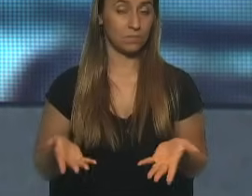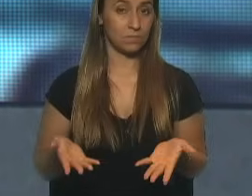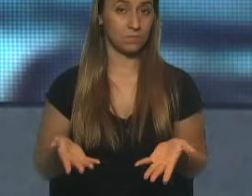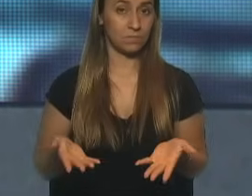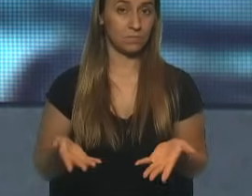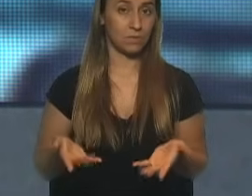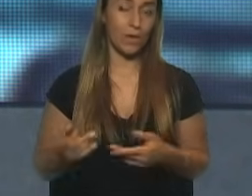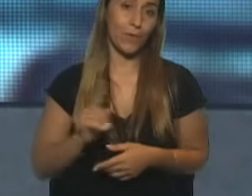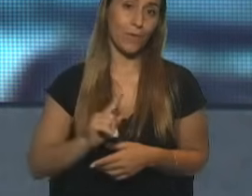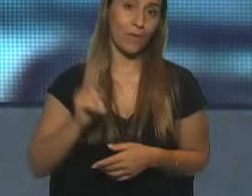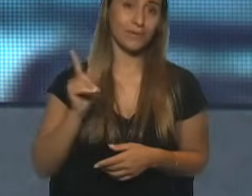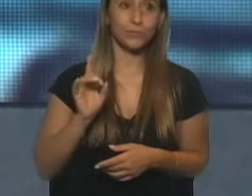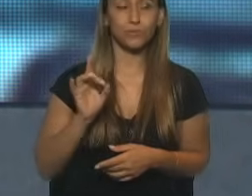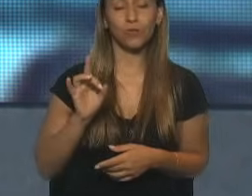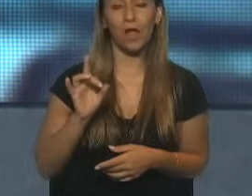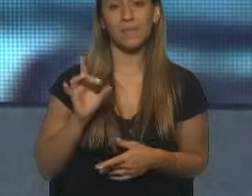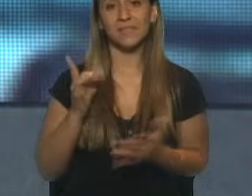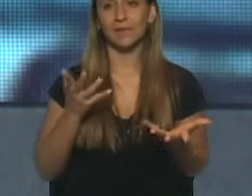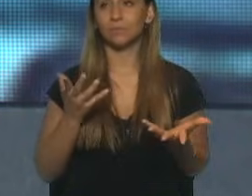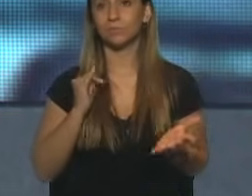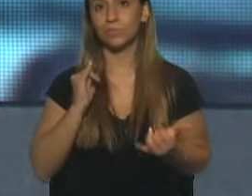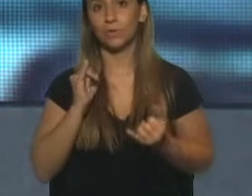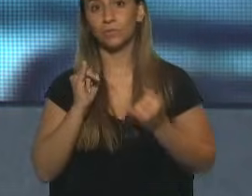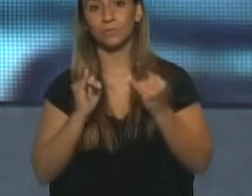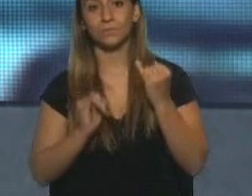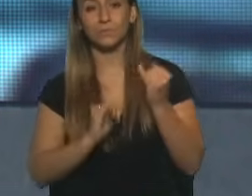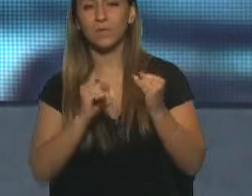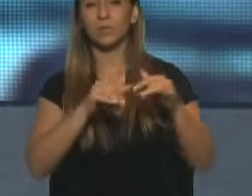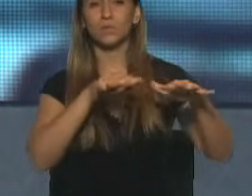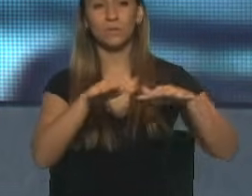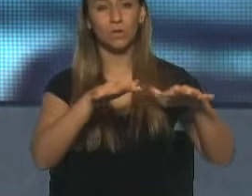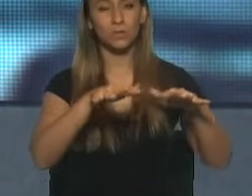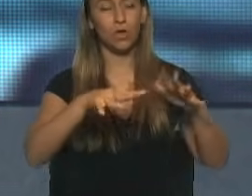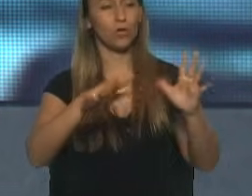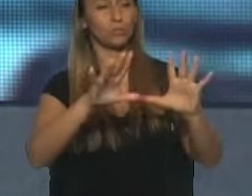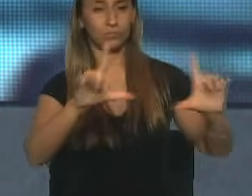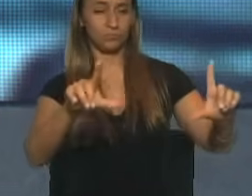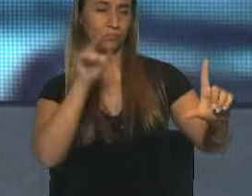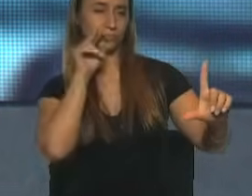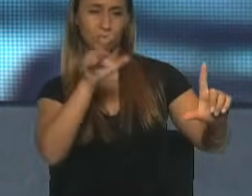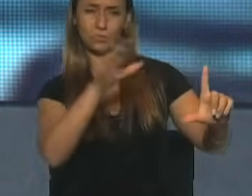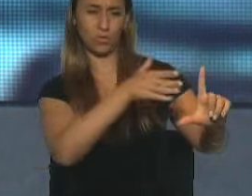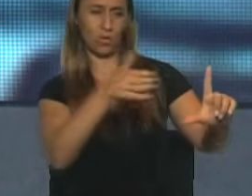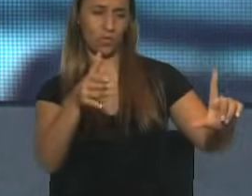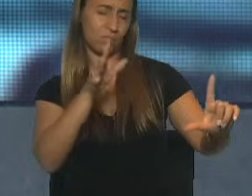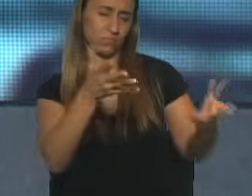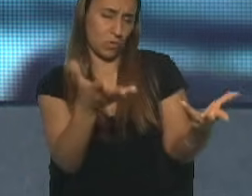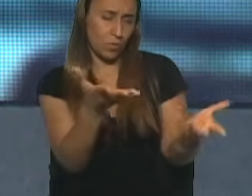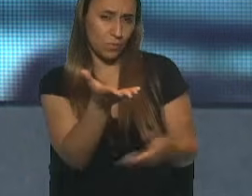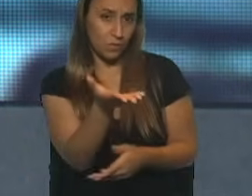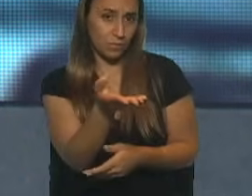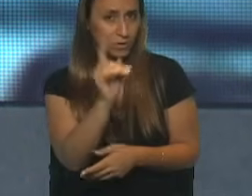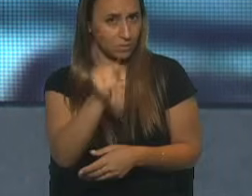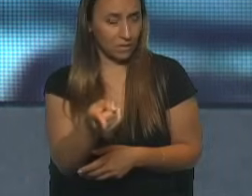no solamente una descripción de lo ocurrido, más allá de las imágenes que son evidentes, sino en el